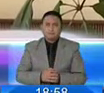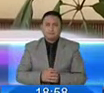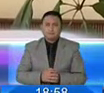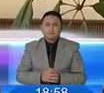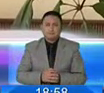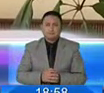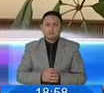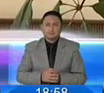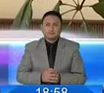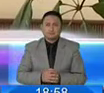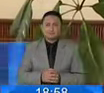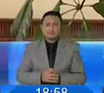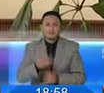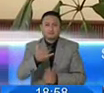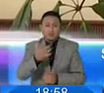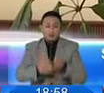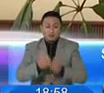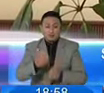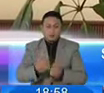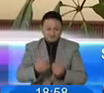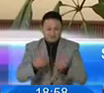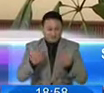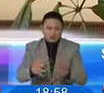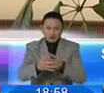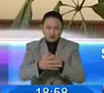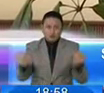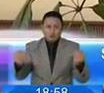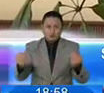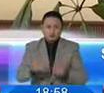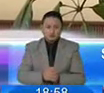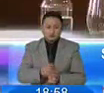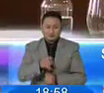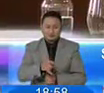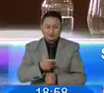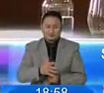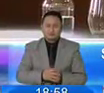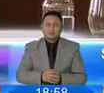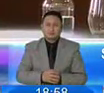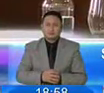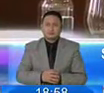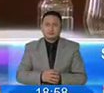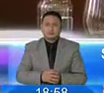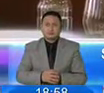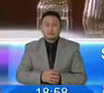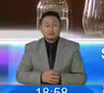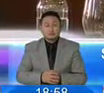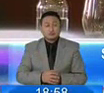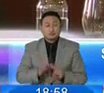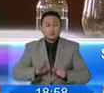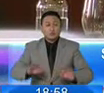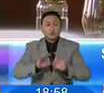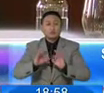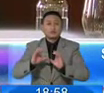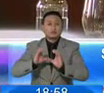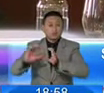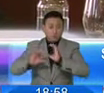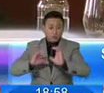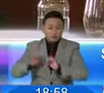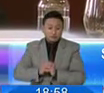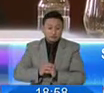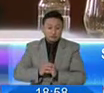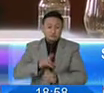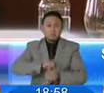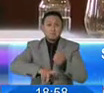podamos resolver definitivamente este problema. Hay que conversar. No olvidemos que hay hermanos